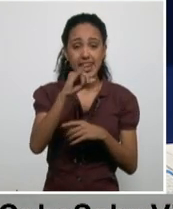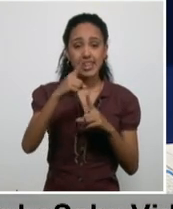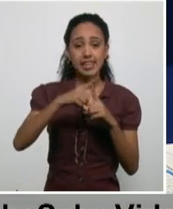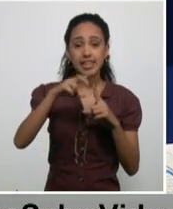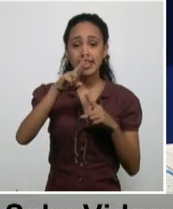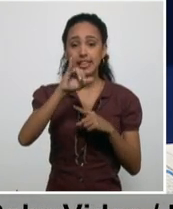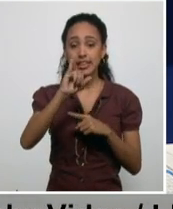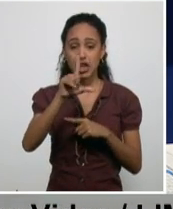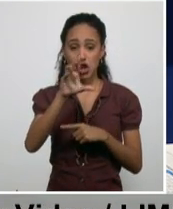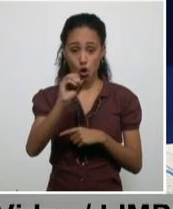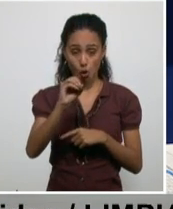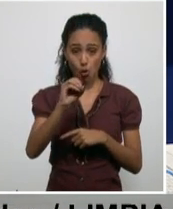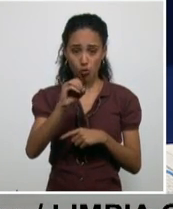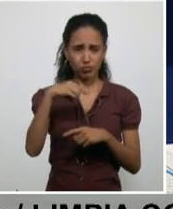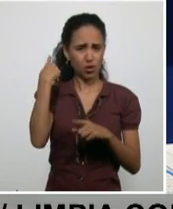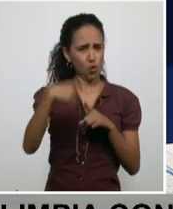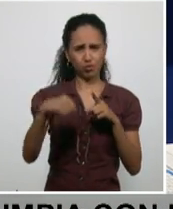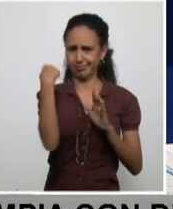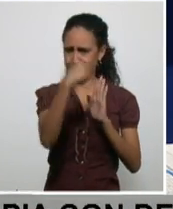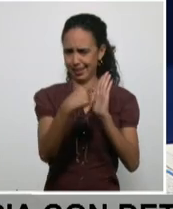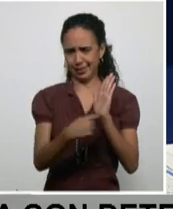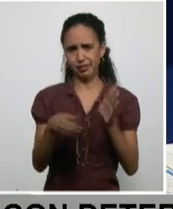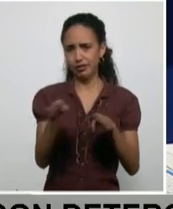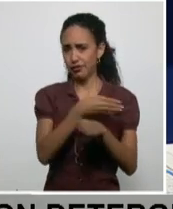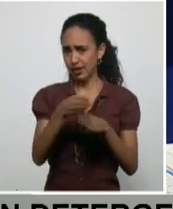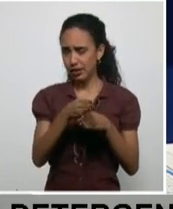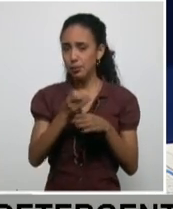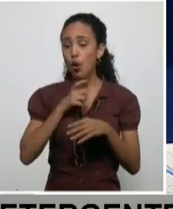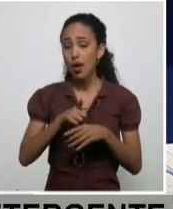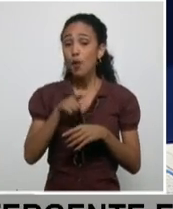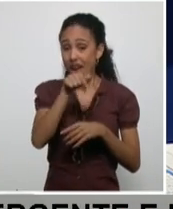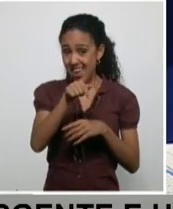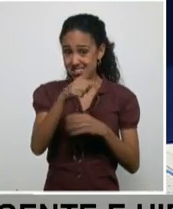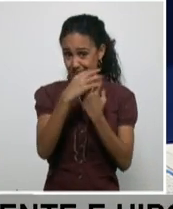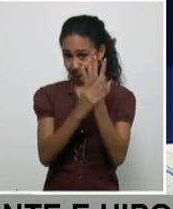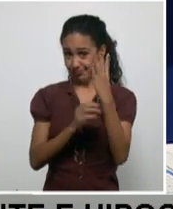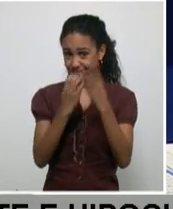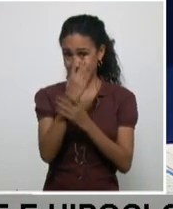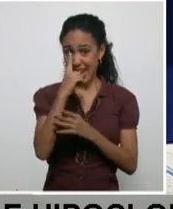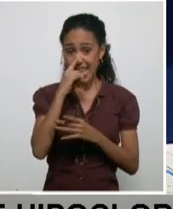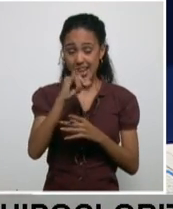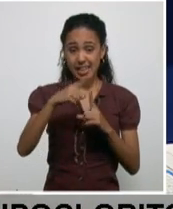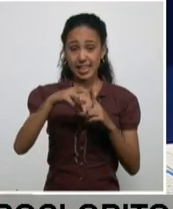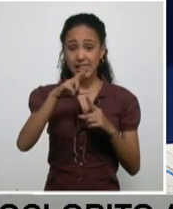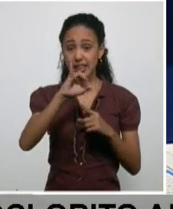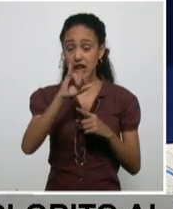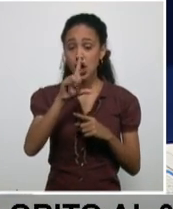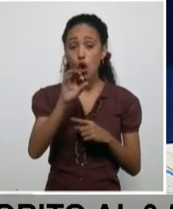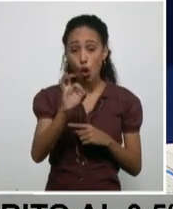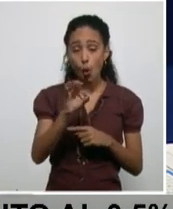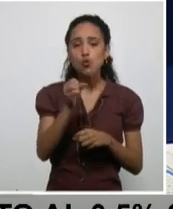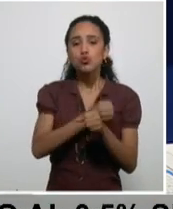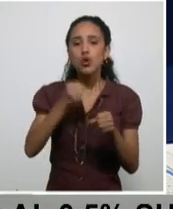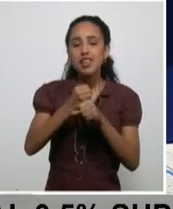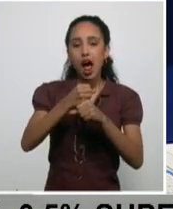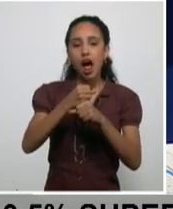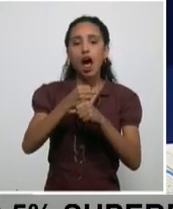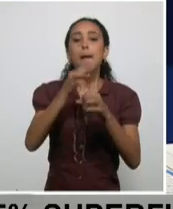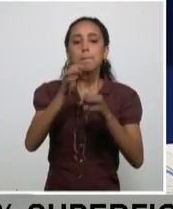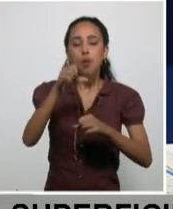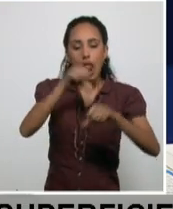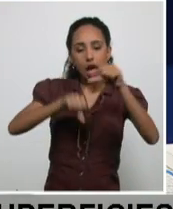características que son los que utilizan en los laboratorios, en los pacientes y demás. Y así son las